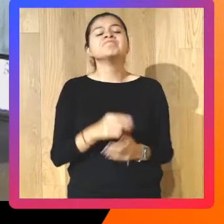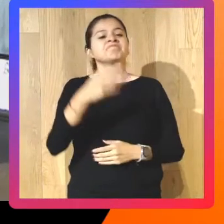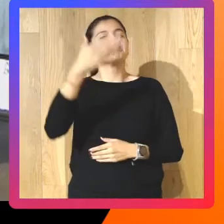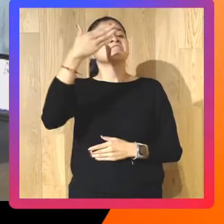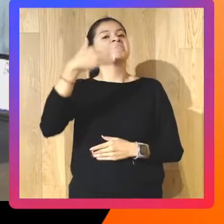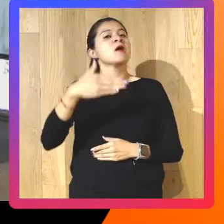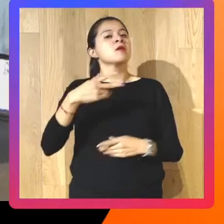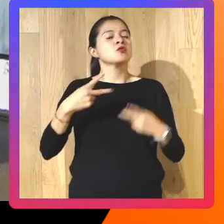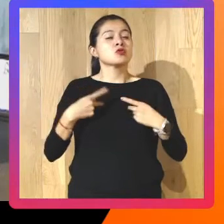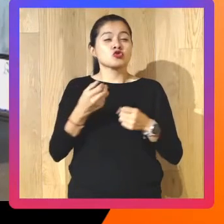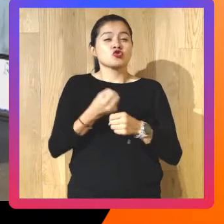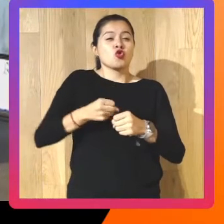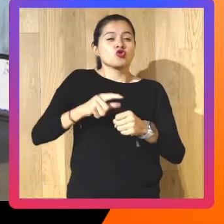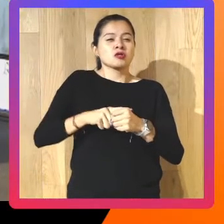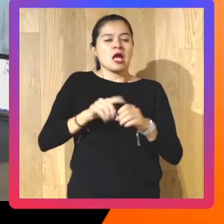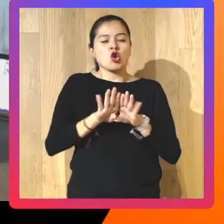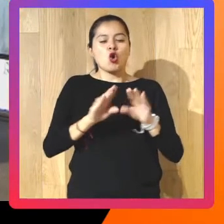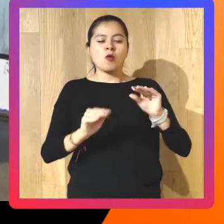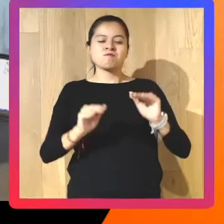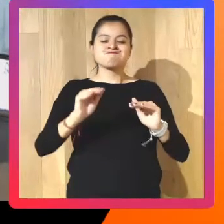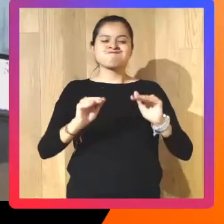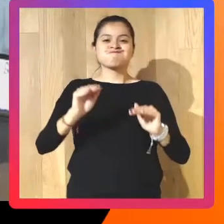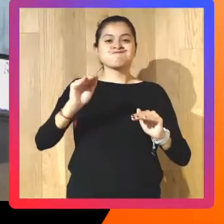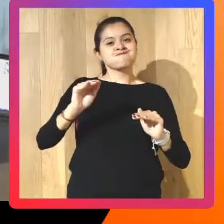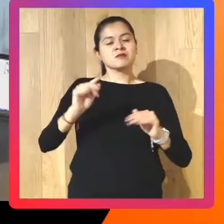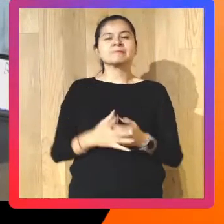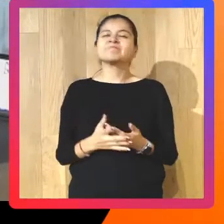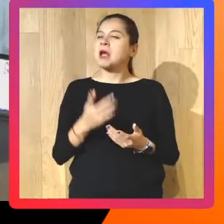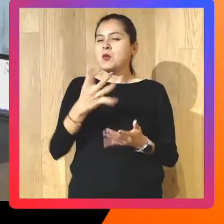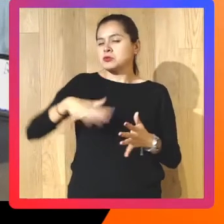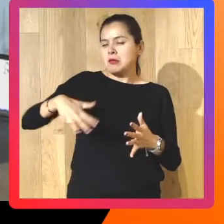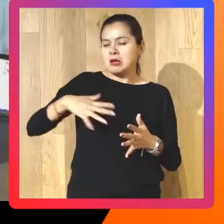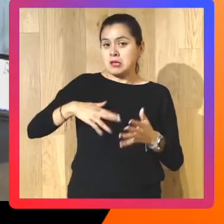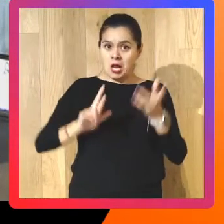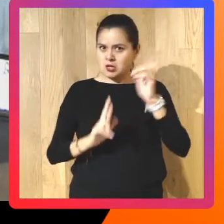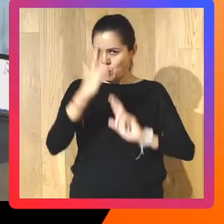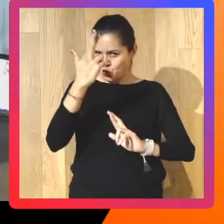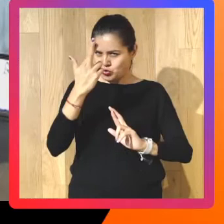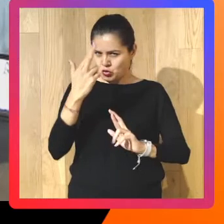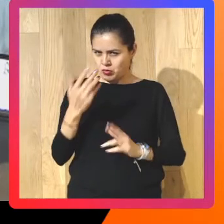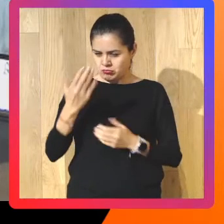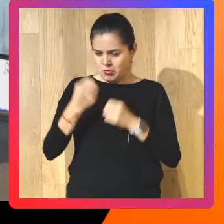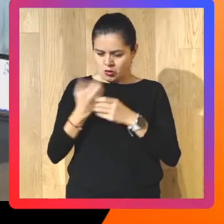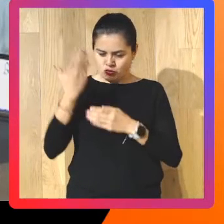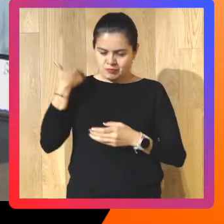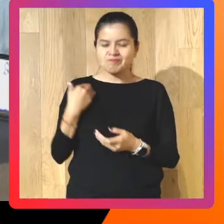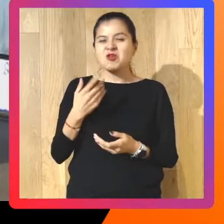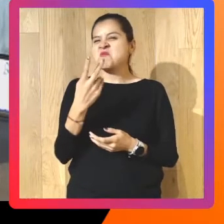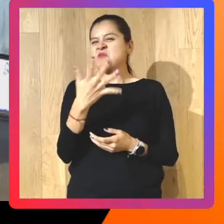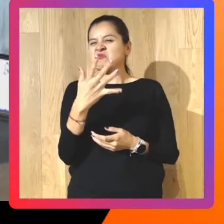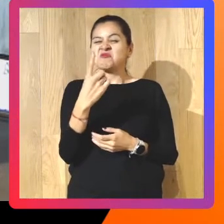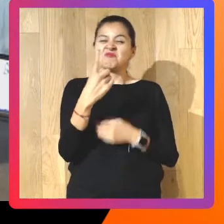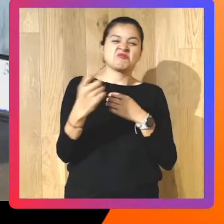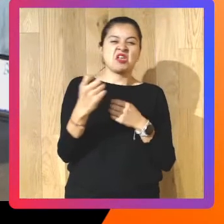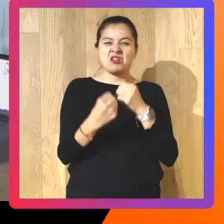sabemos que la movilidad social en México, voy a hablar después de la revolución, pero los últimos 100 años